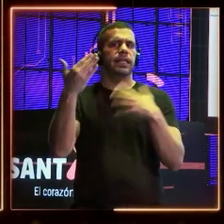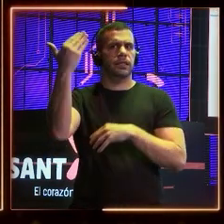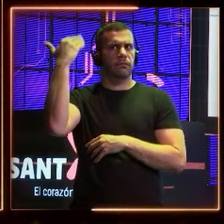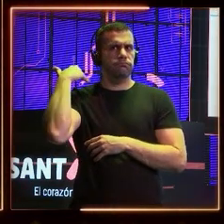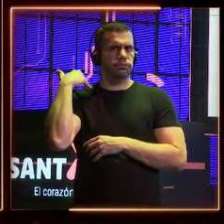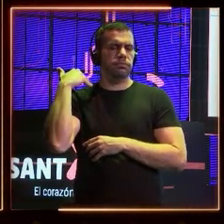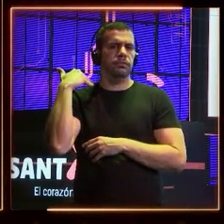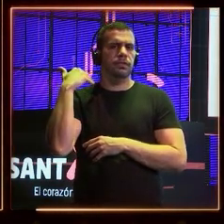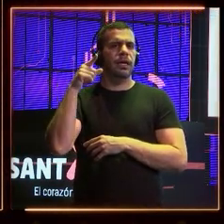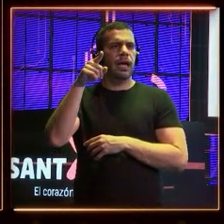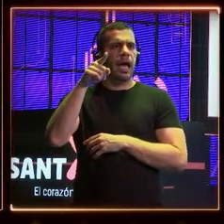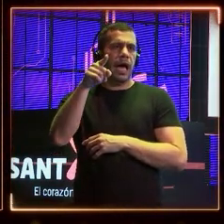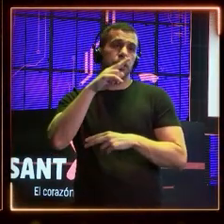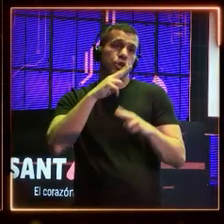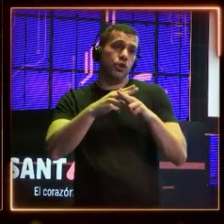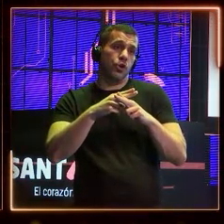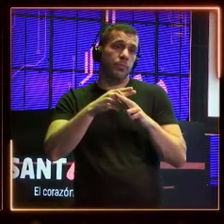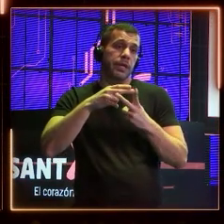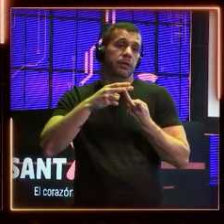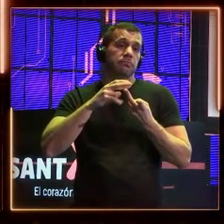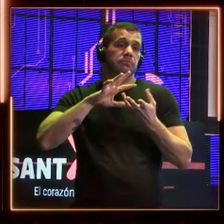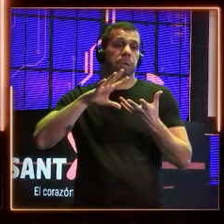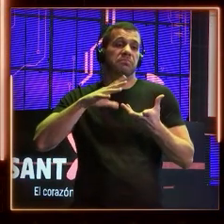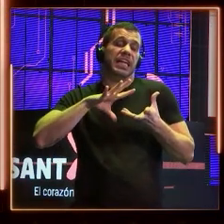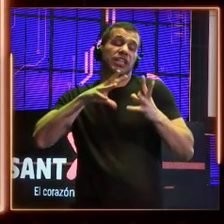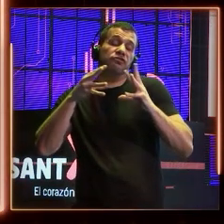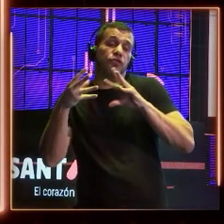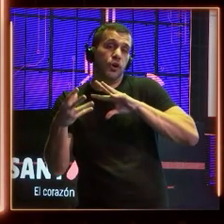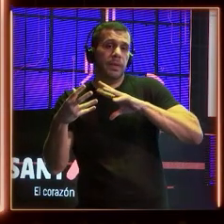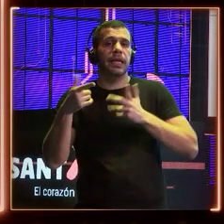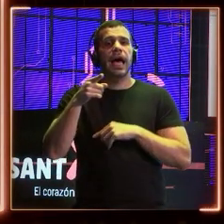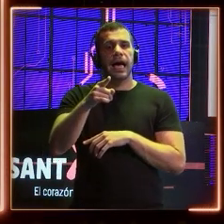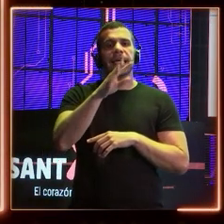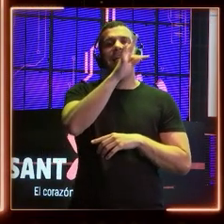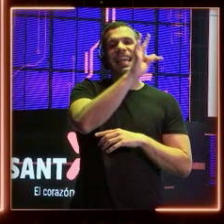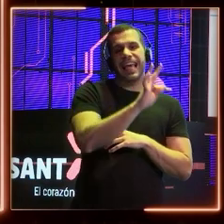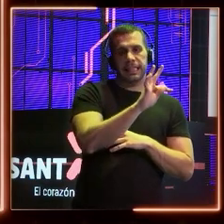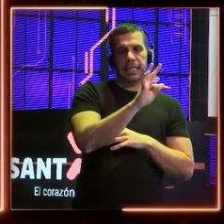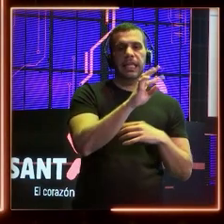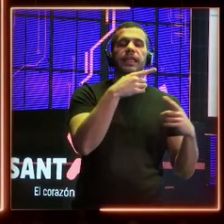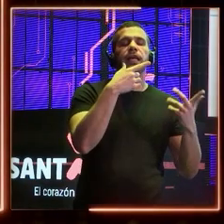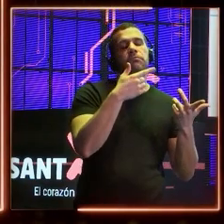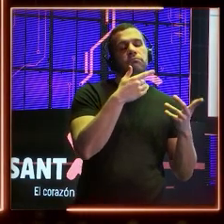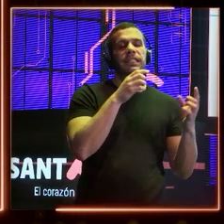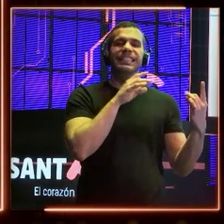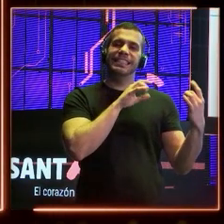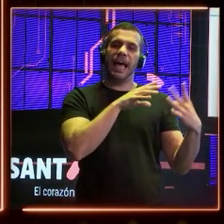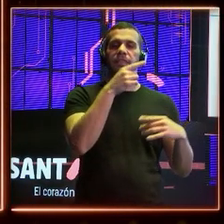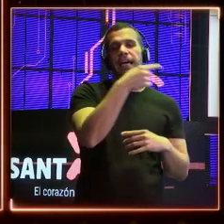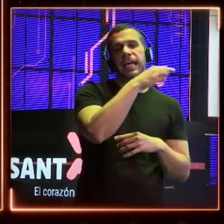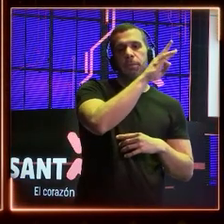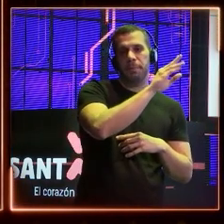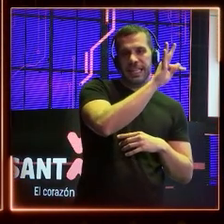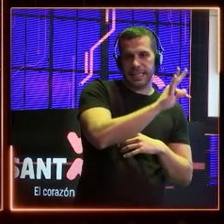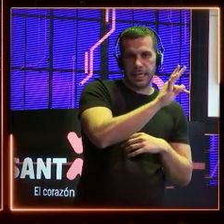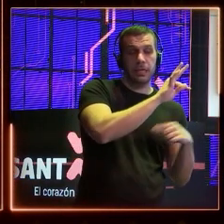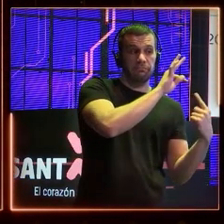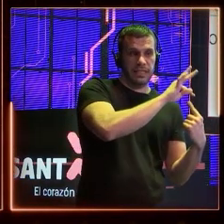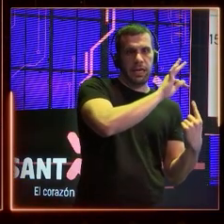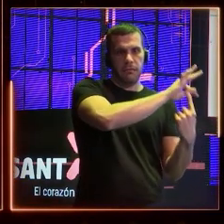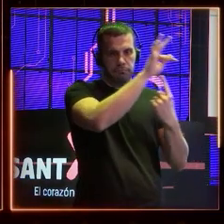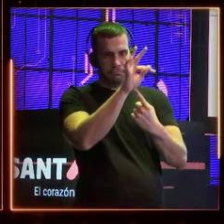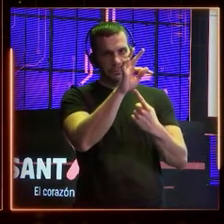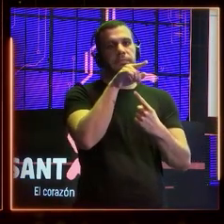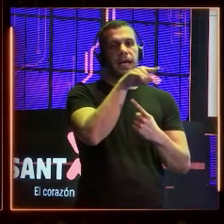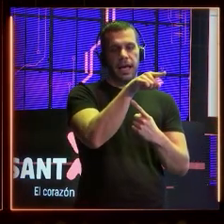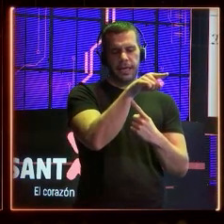llama Transformers y es la t que que compone el chat gpt en el chat gpt la t viene de ese tipo de tecnología